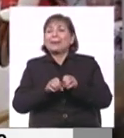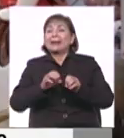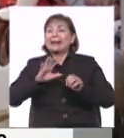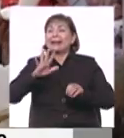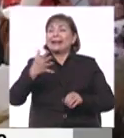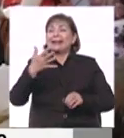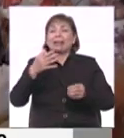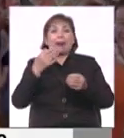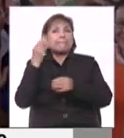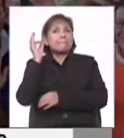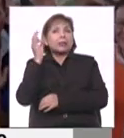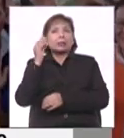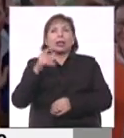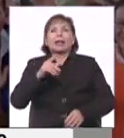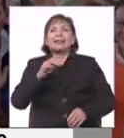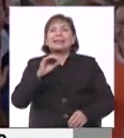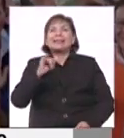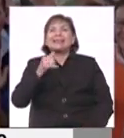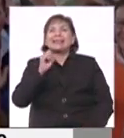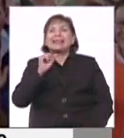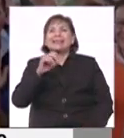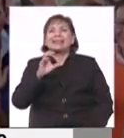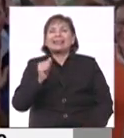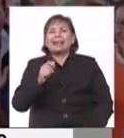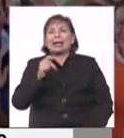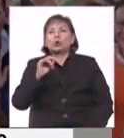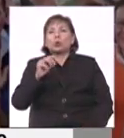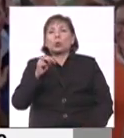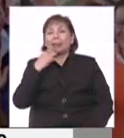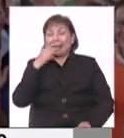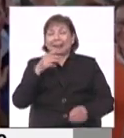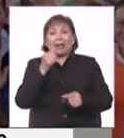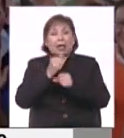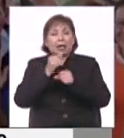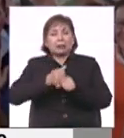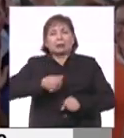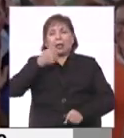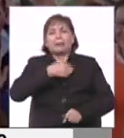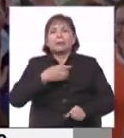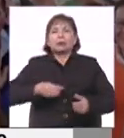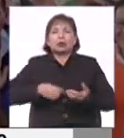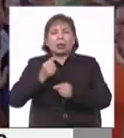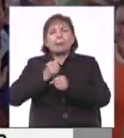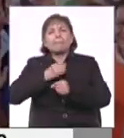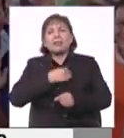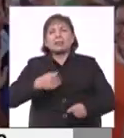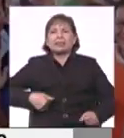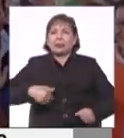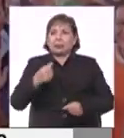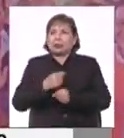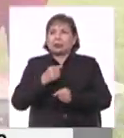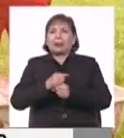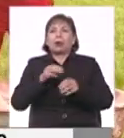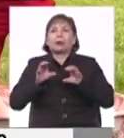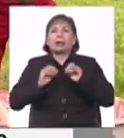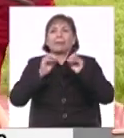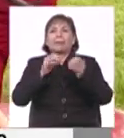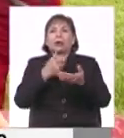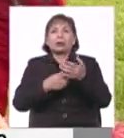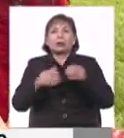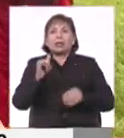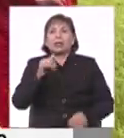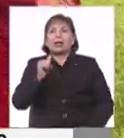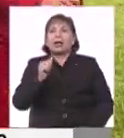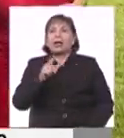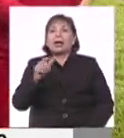Quinta participó Jessica Tumi, directora ejecutiva del Programa del Empleo Temporal del Ministerio de Trabajo y Promoción del Empleo, Yamcasum Perú,